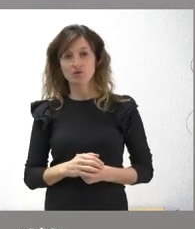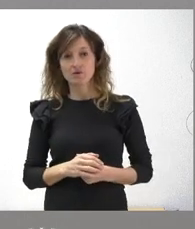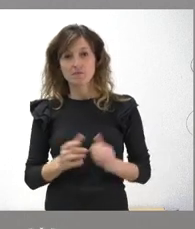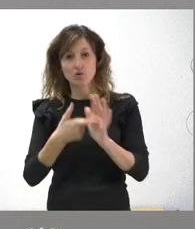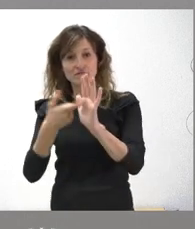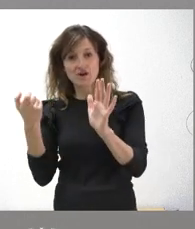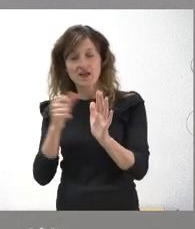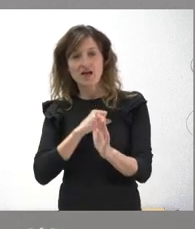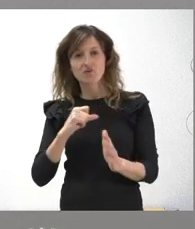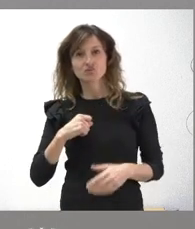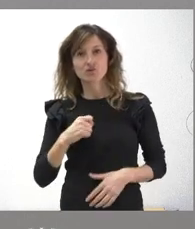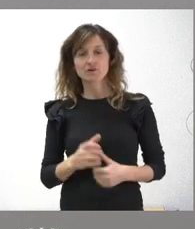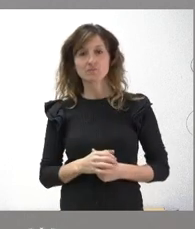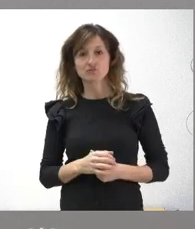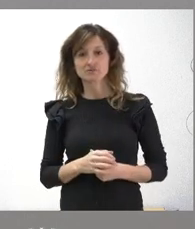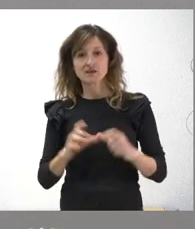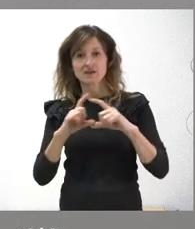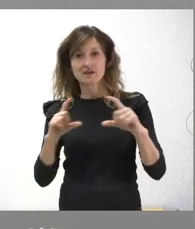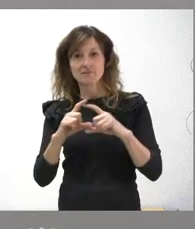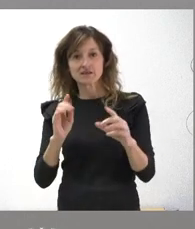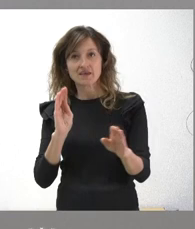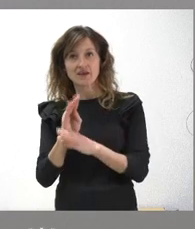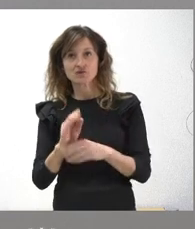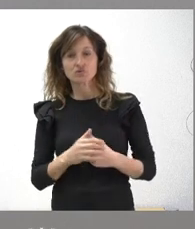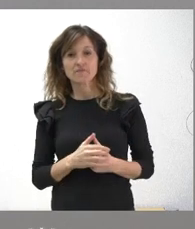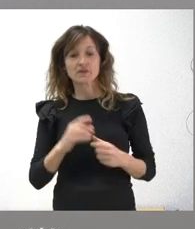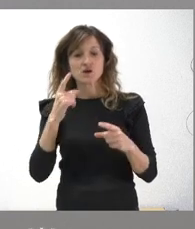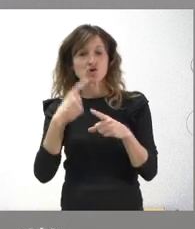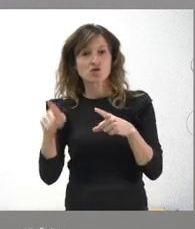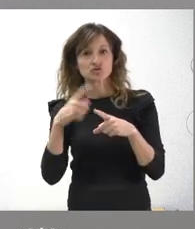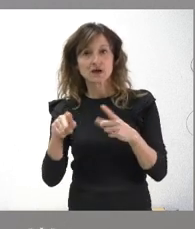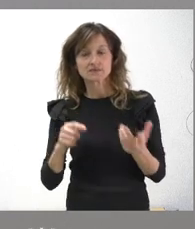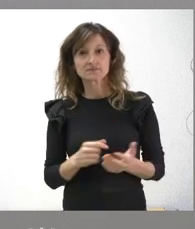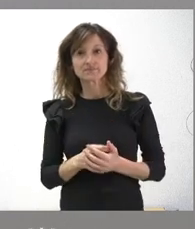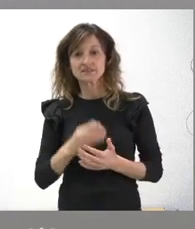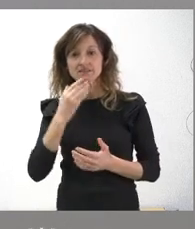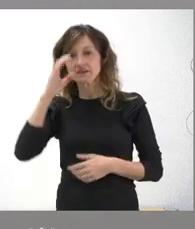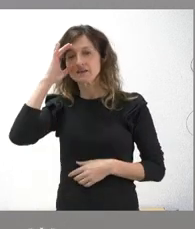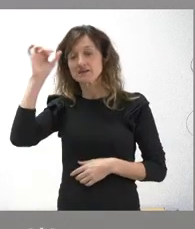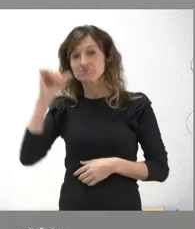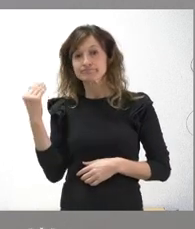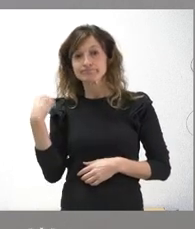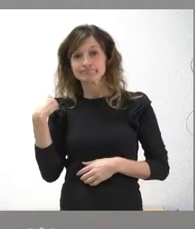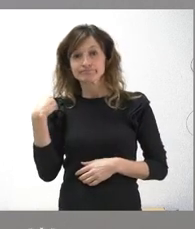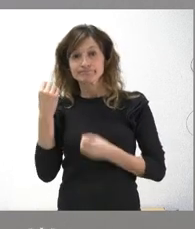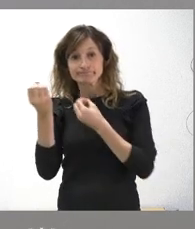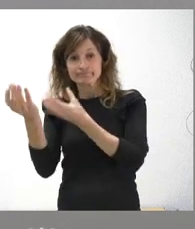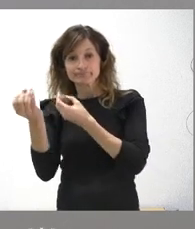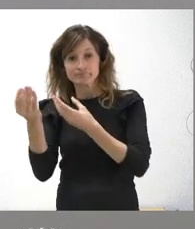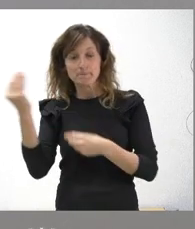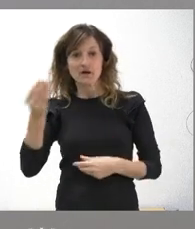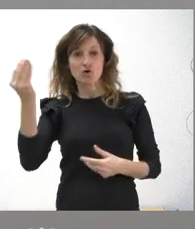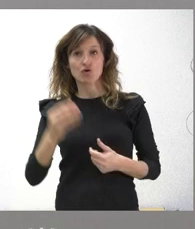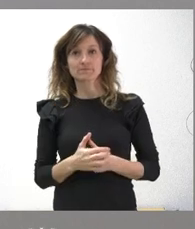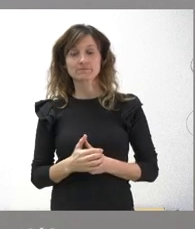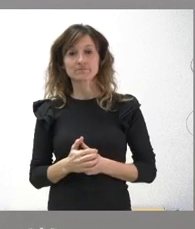autónomos de las empresas que podían recibir estas ayudas pues son cosas que si se nos escuchara si se nos atendiera Pues mejorarían